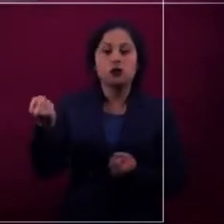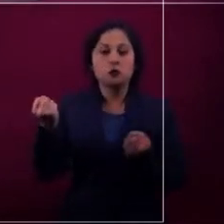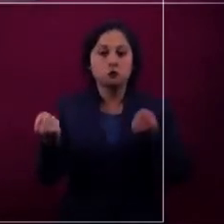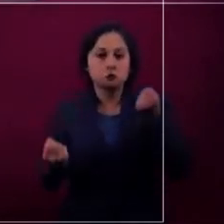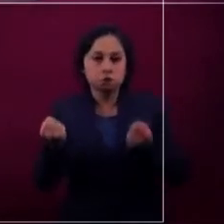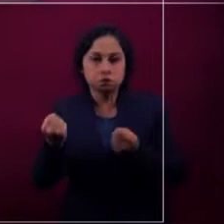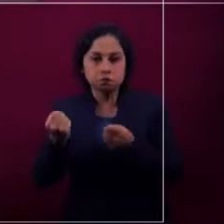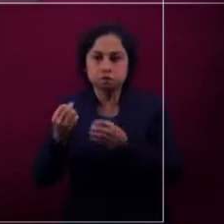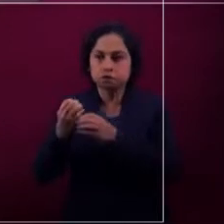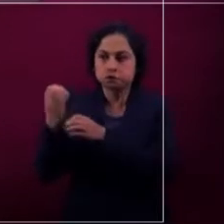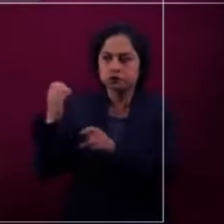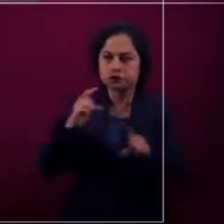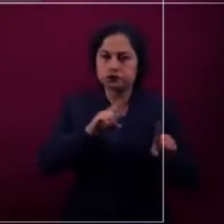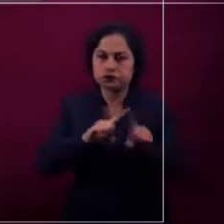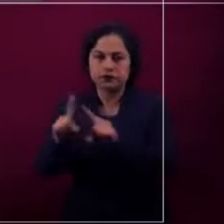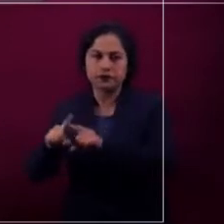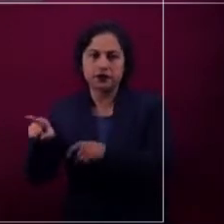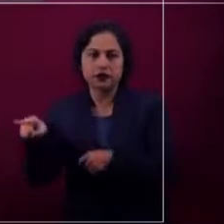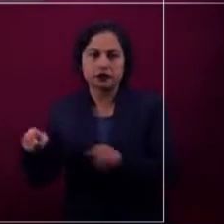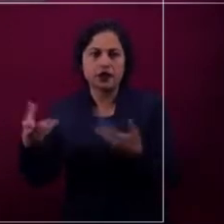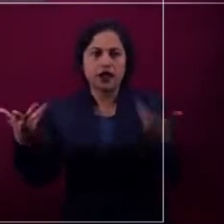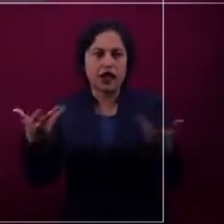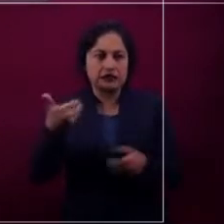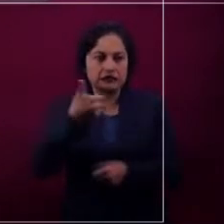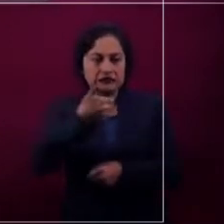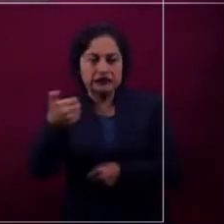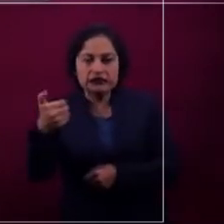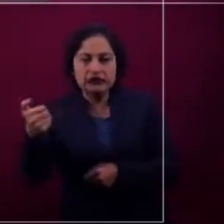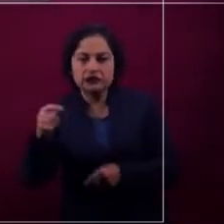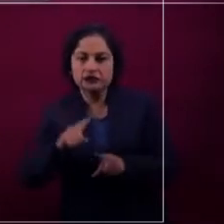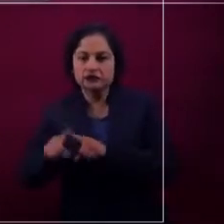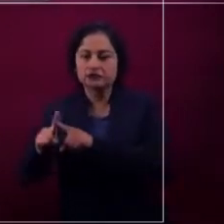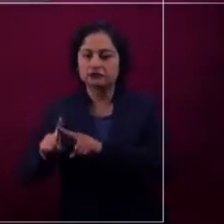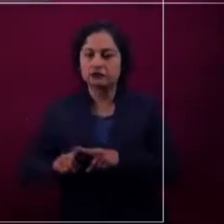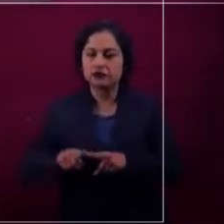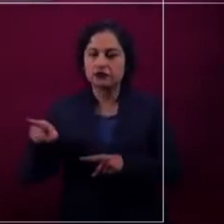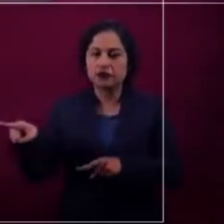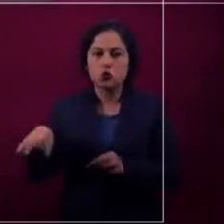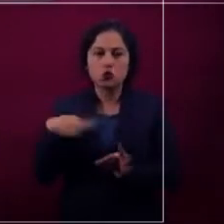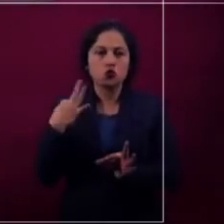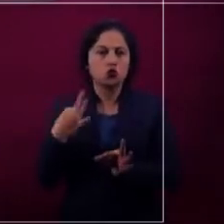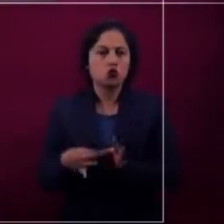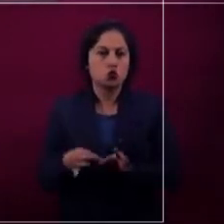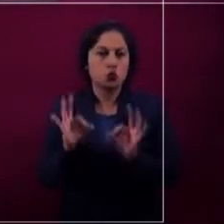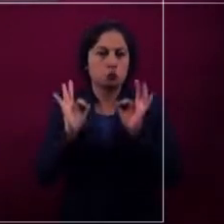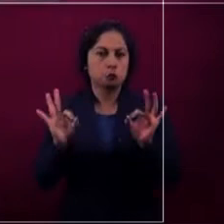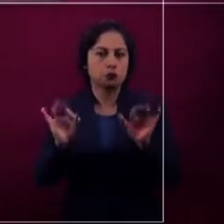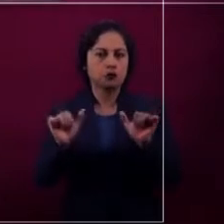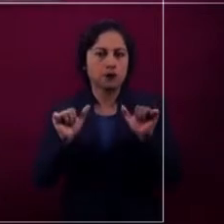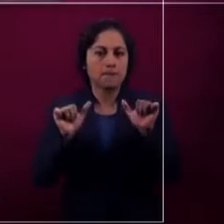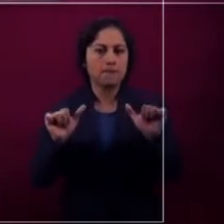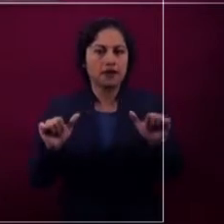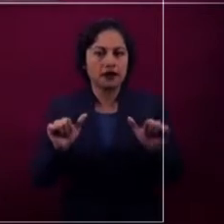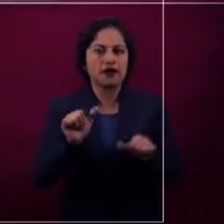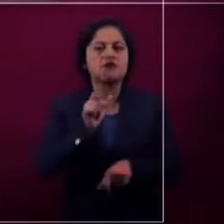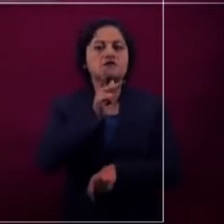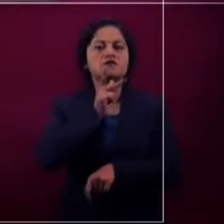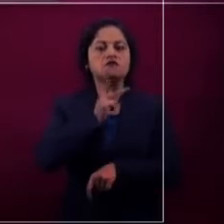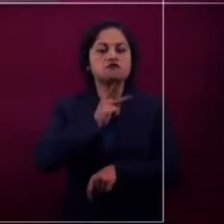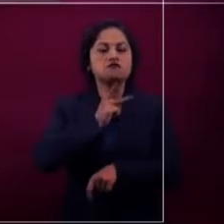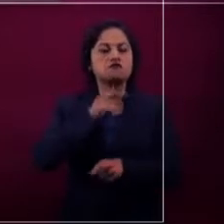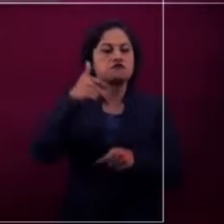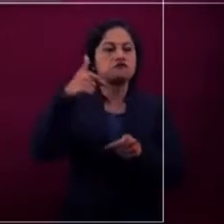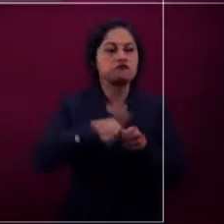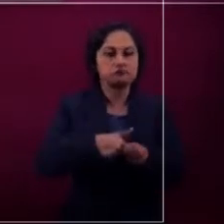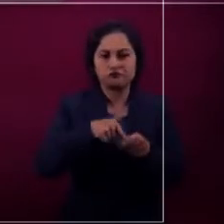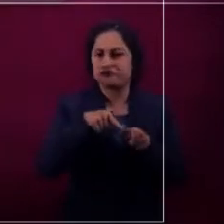600 pipas, ya no hay ningún problema de desabasto. Y además cumplimos